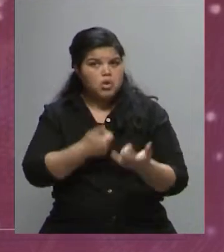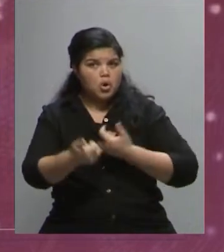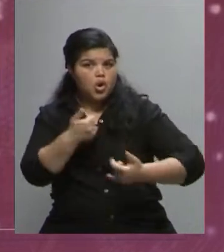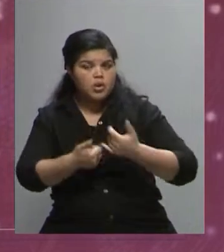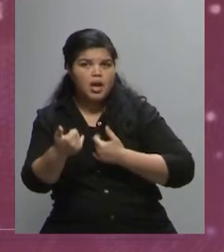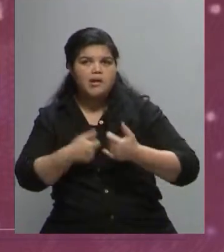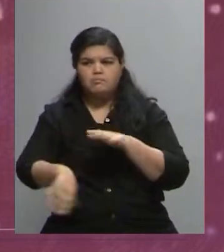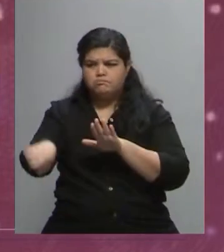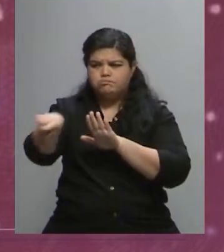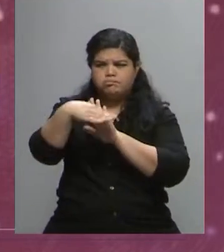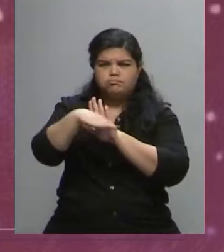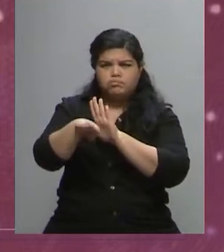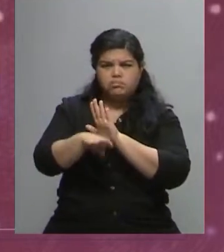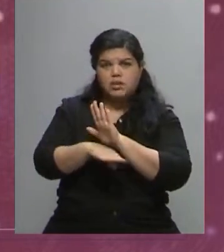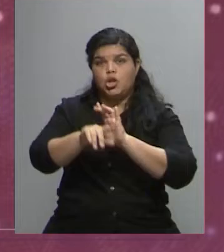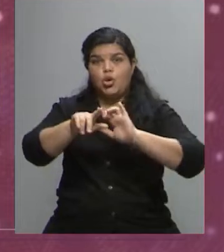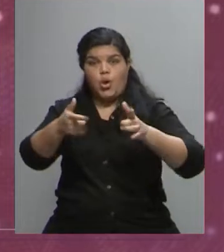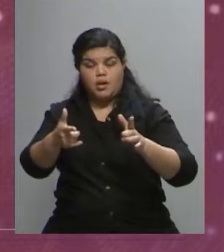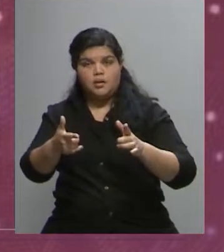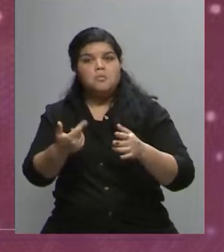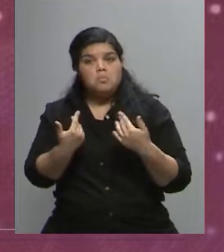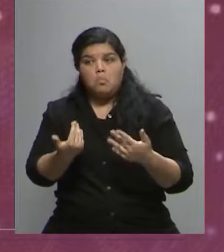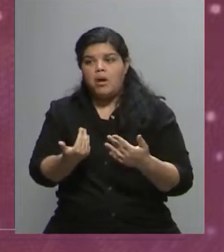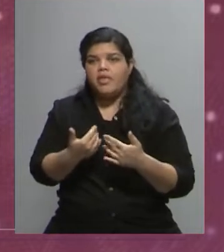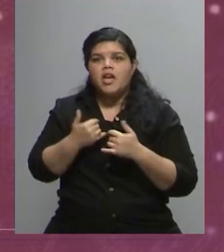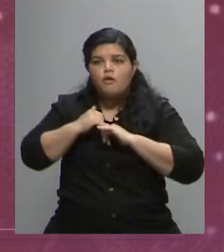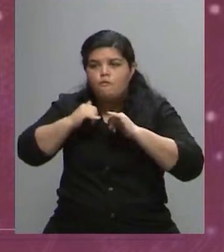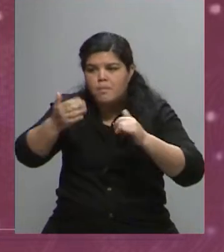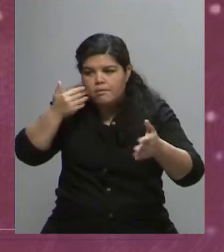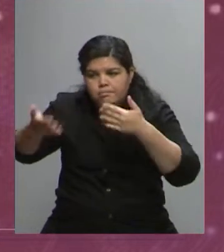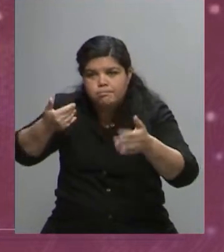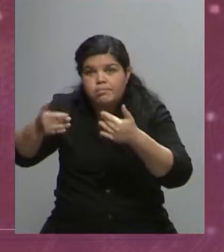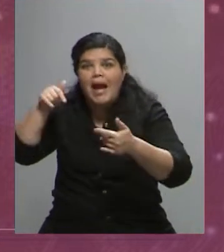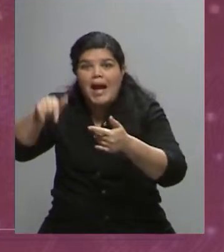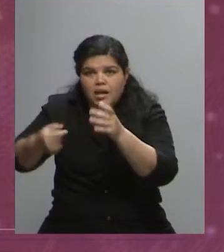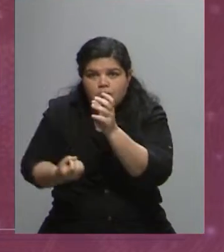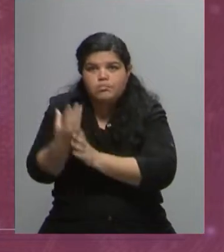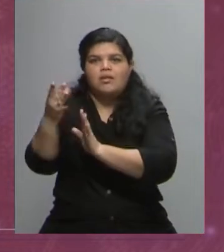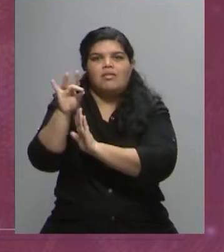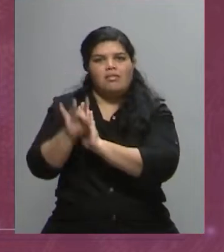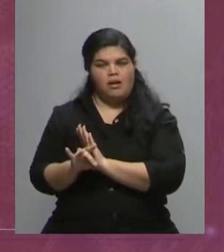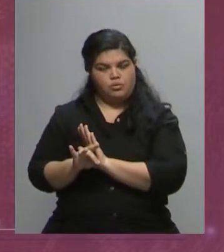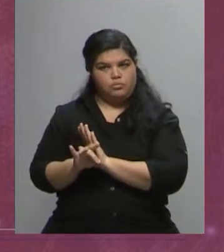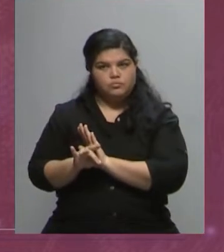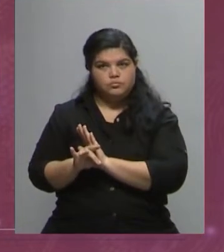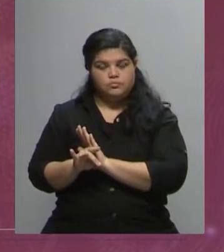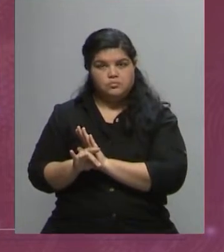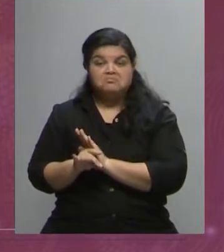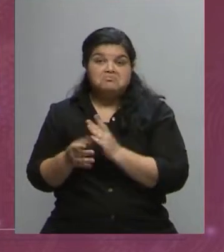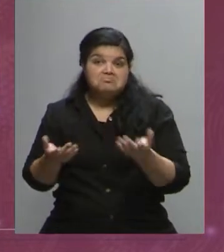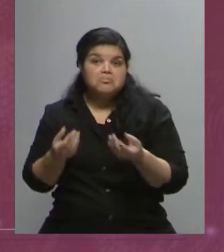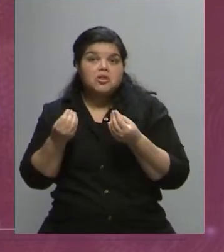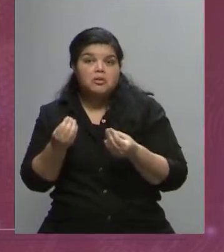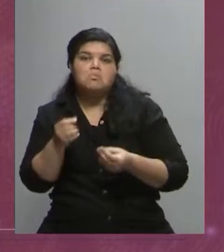valor en sí mismo, sino que se puede generar a través de la información que se saque de los mismos. ¿Cómo ves vos que las organizaciones, ya sea